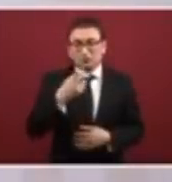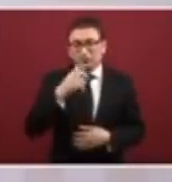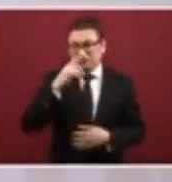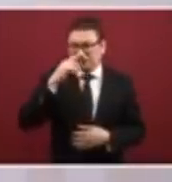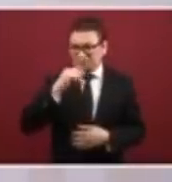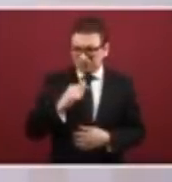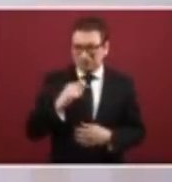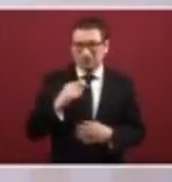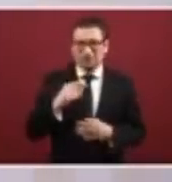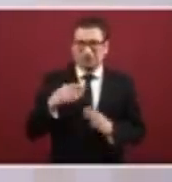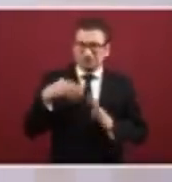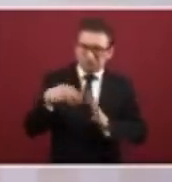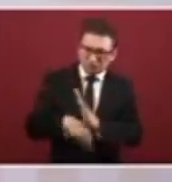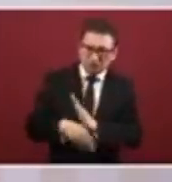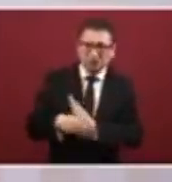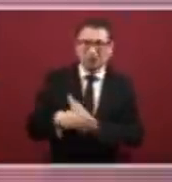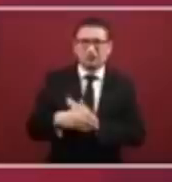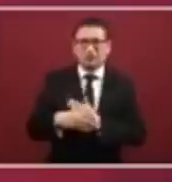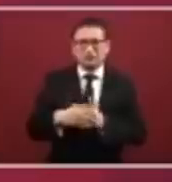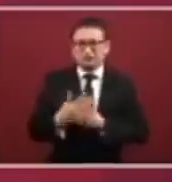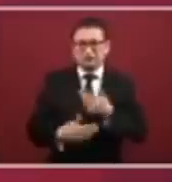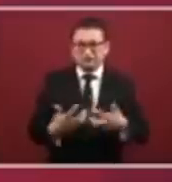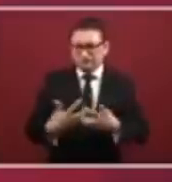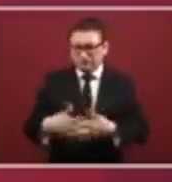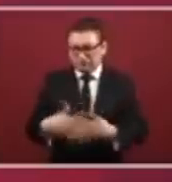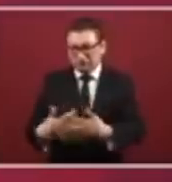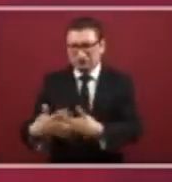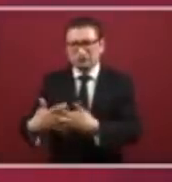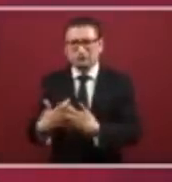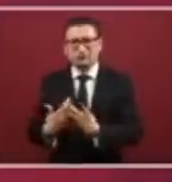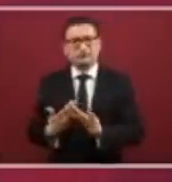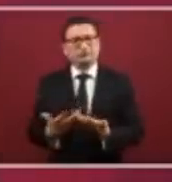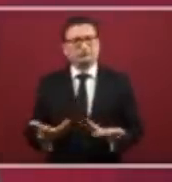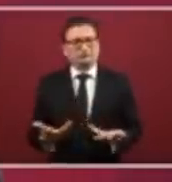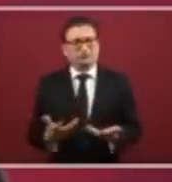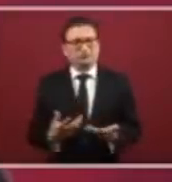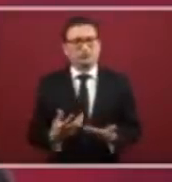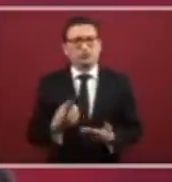una producción de